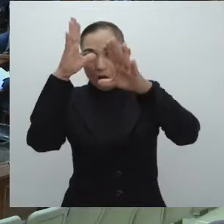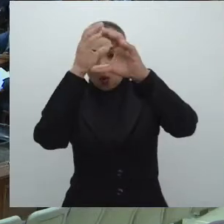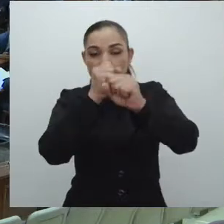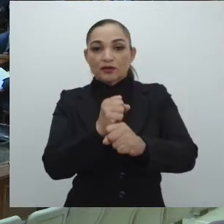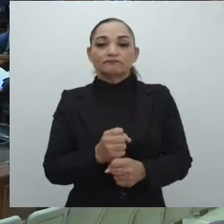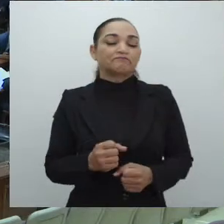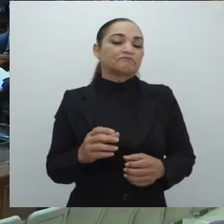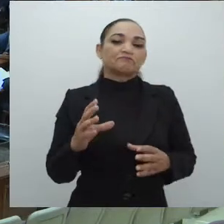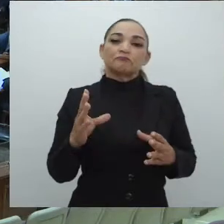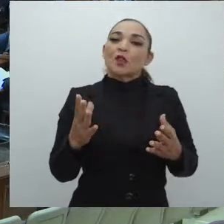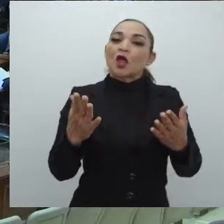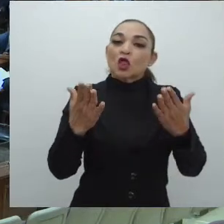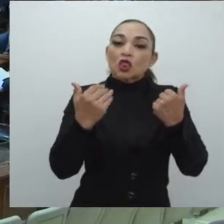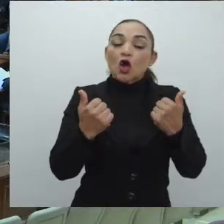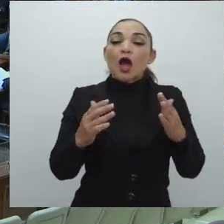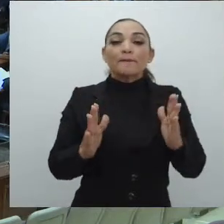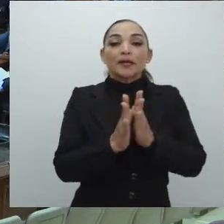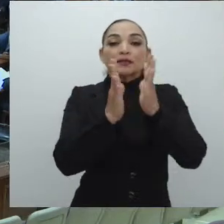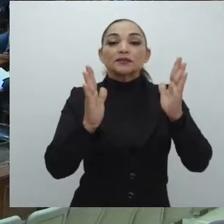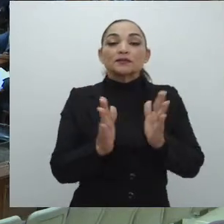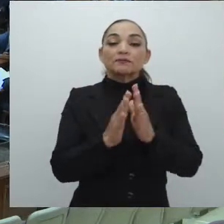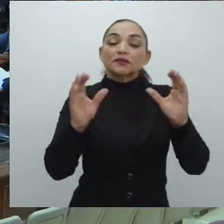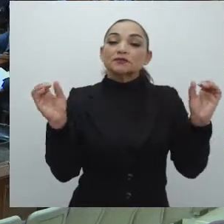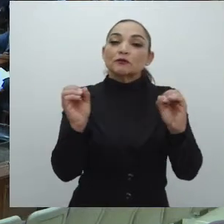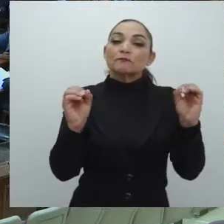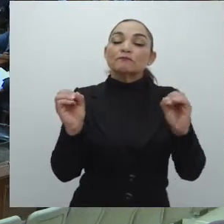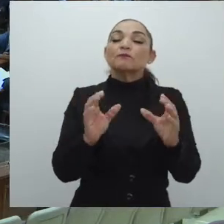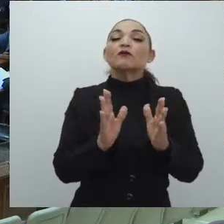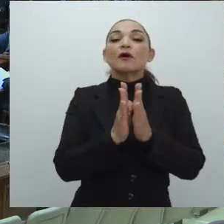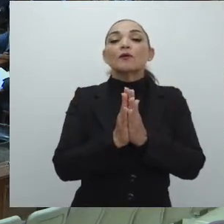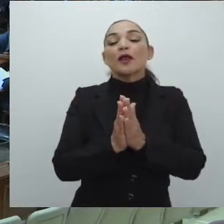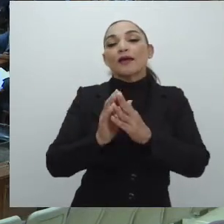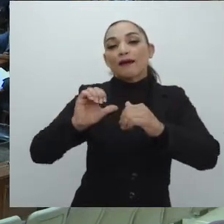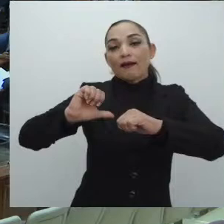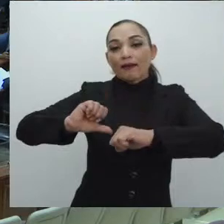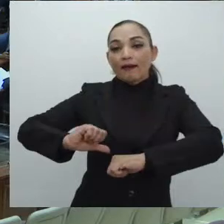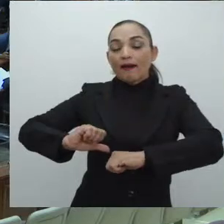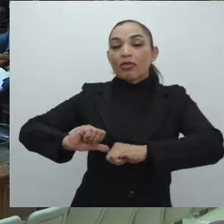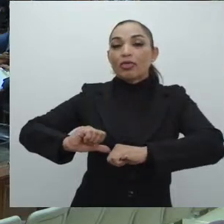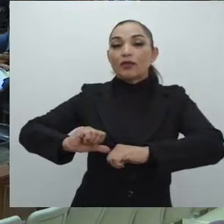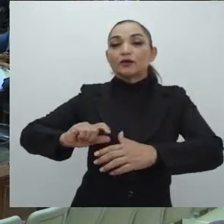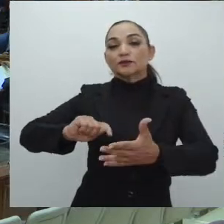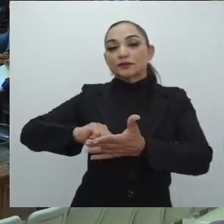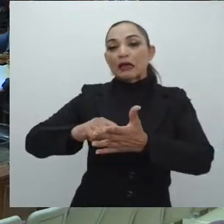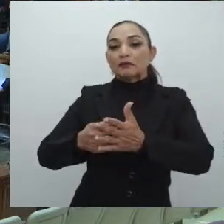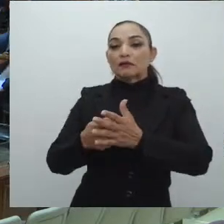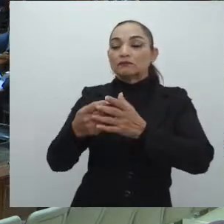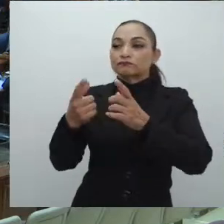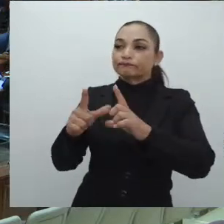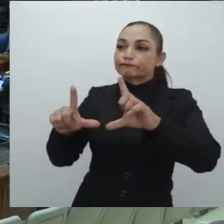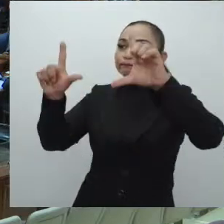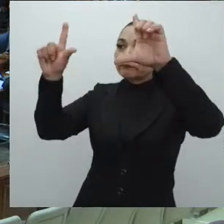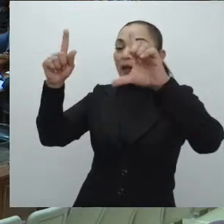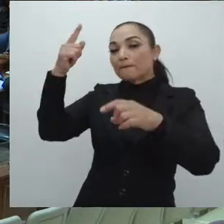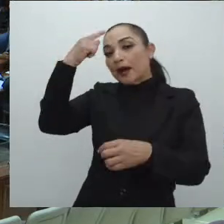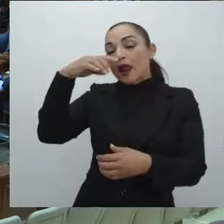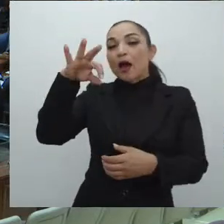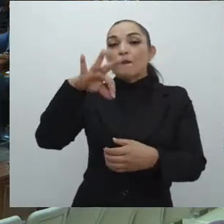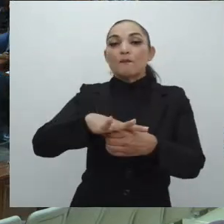habiendo discusión, se pide al área técnica abrir el tablero para recoger la votación a favor o en contra de este dictamen en lo general.